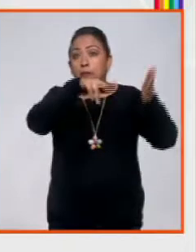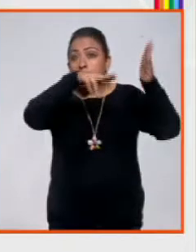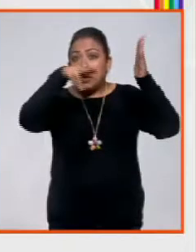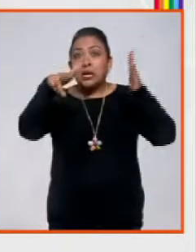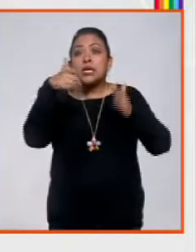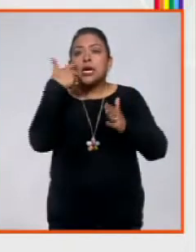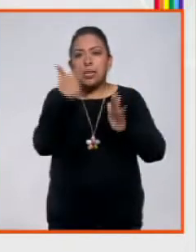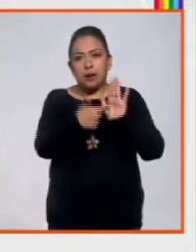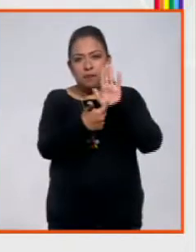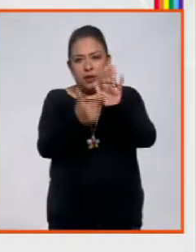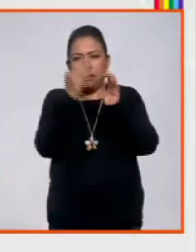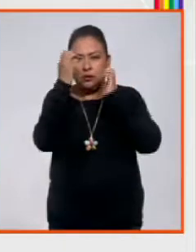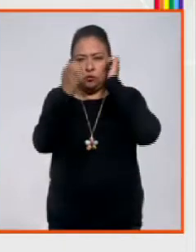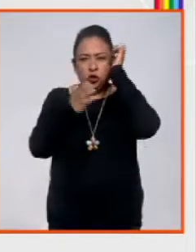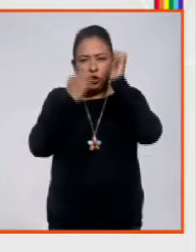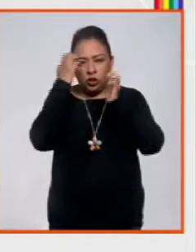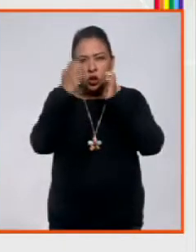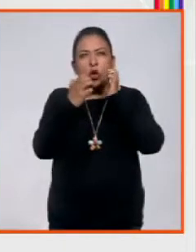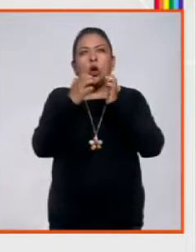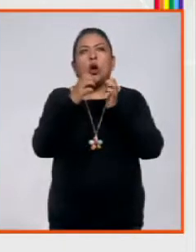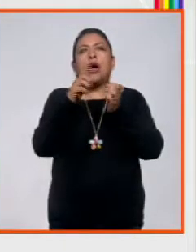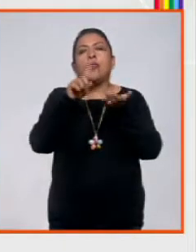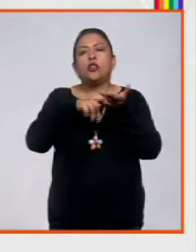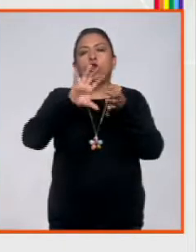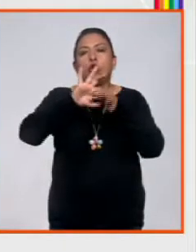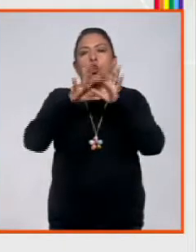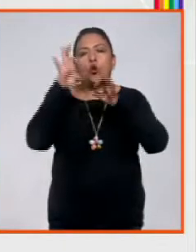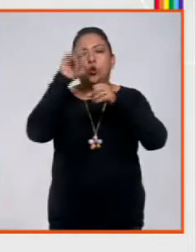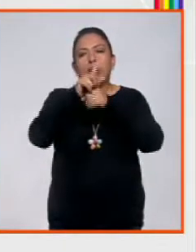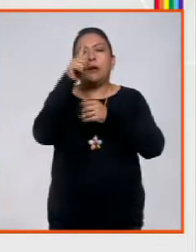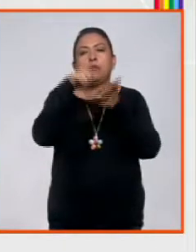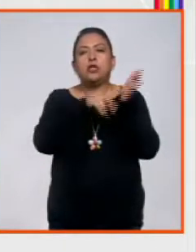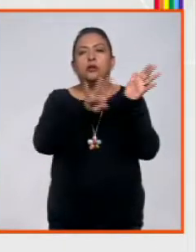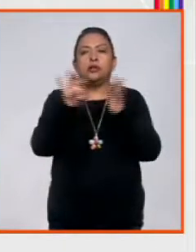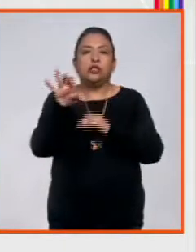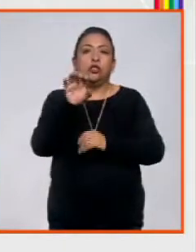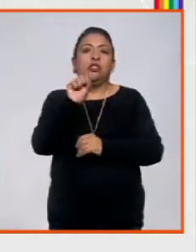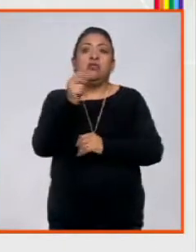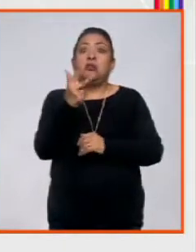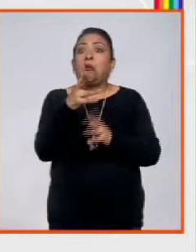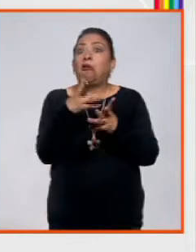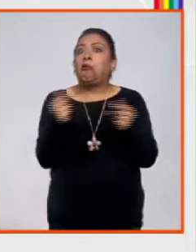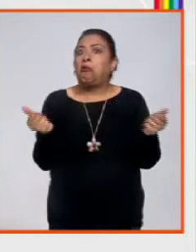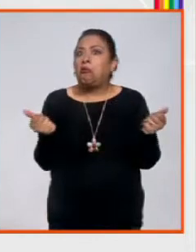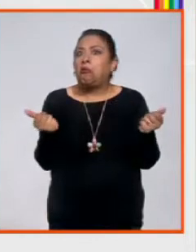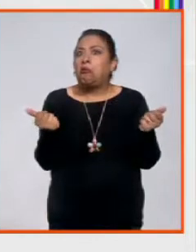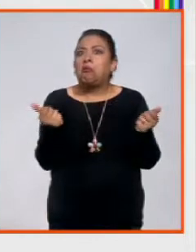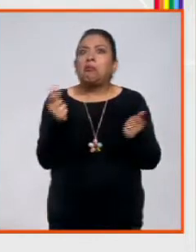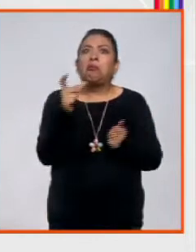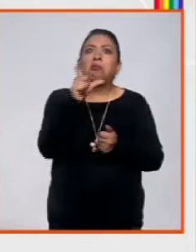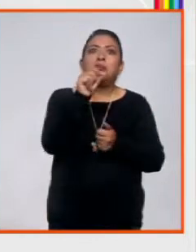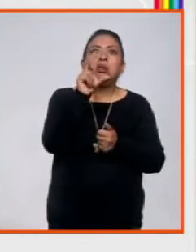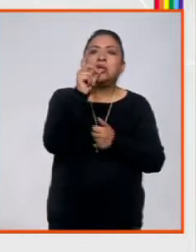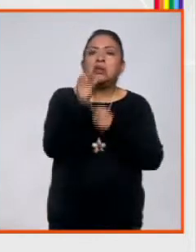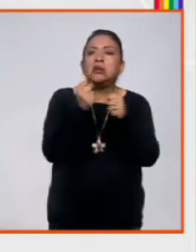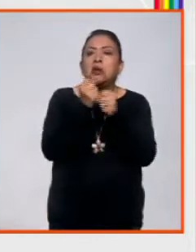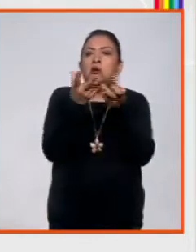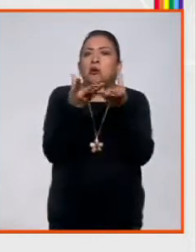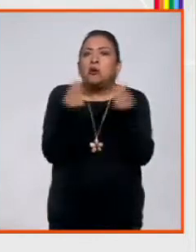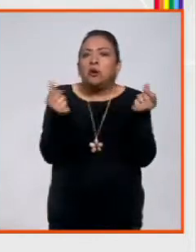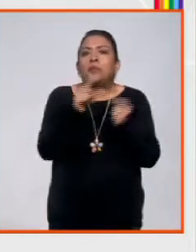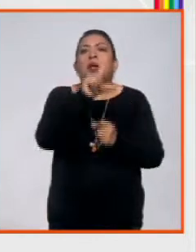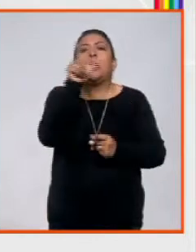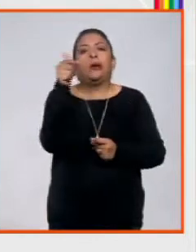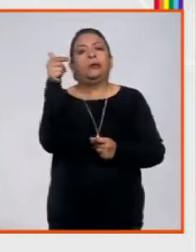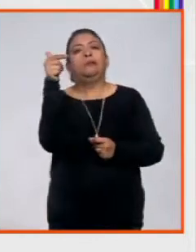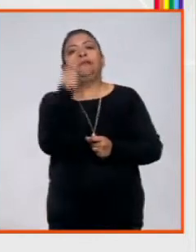pretendía exhibir en la olimpiada cultural de 1968 desaprensión mural unos 20-30 años hasta que